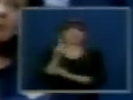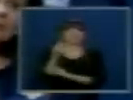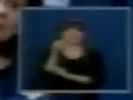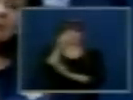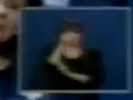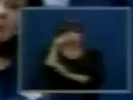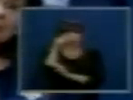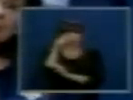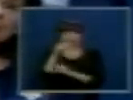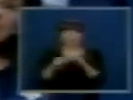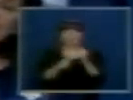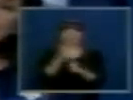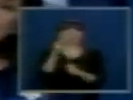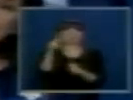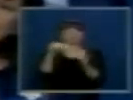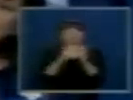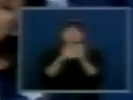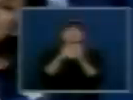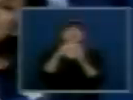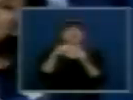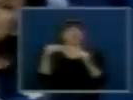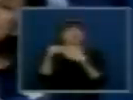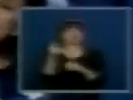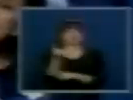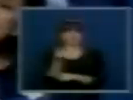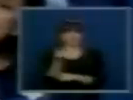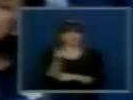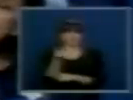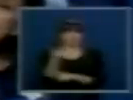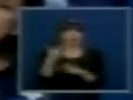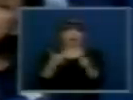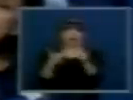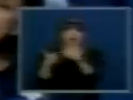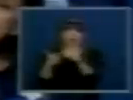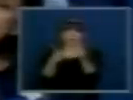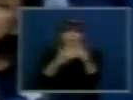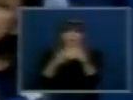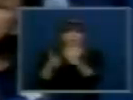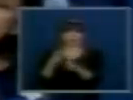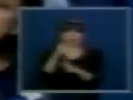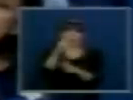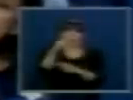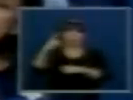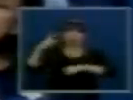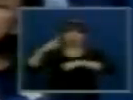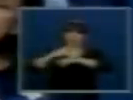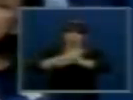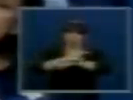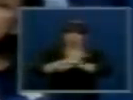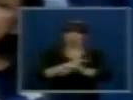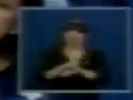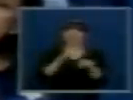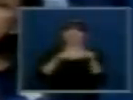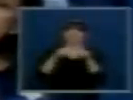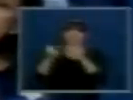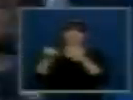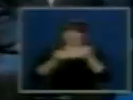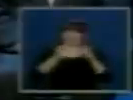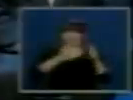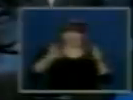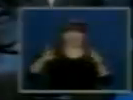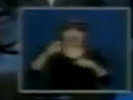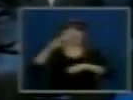de dólares en efectivo, armas de asalto, una aeronave, varios vehículos y la captura